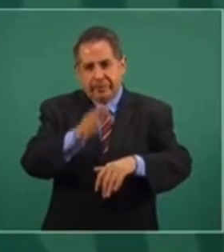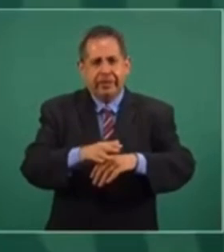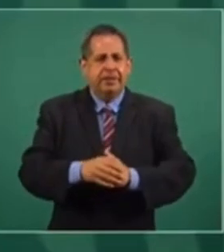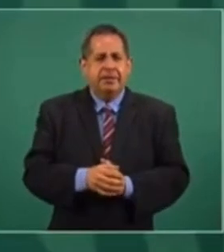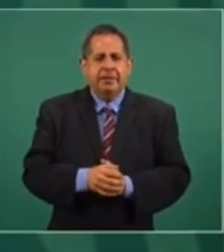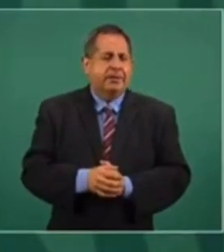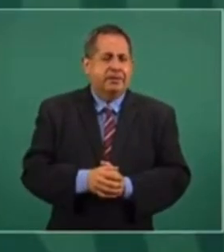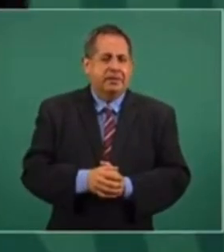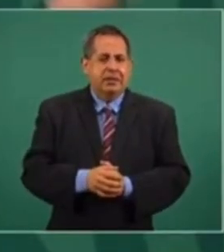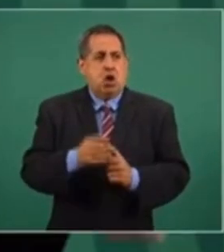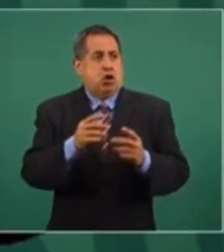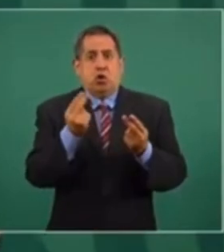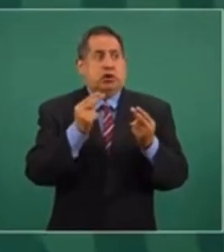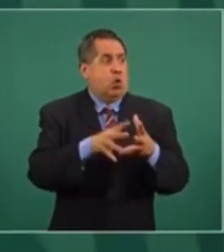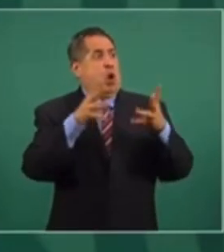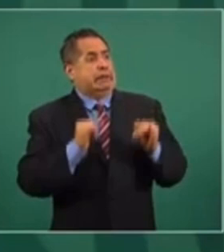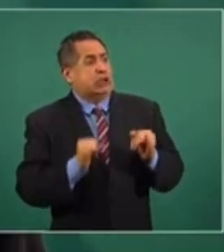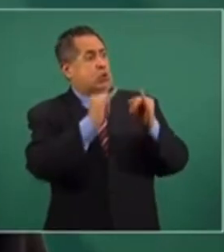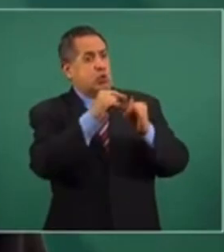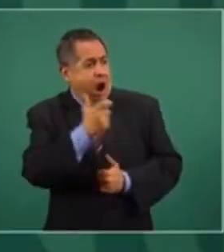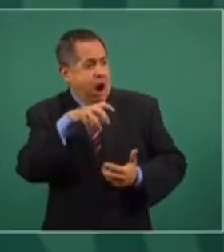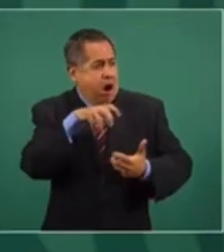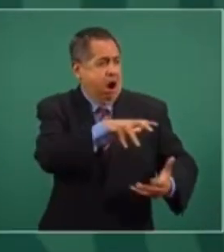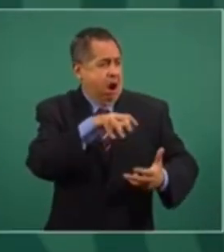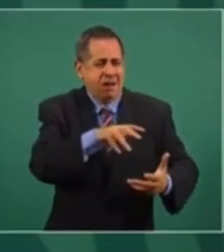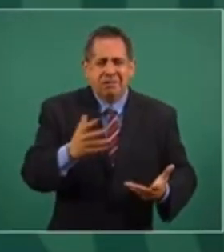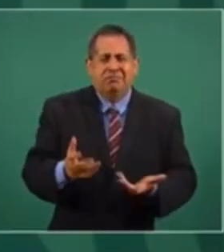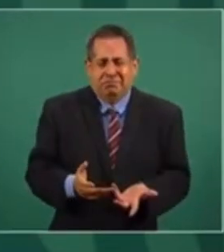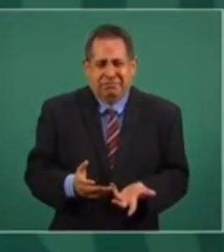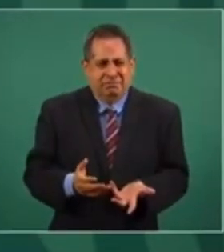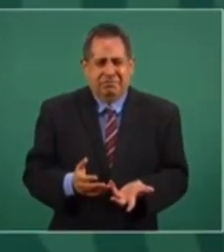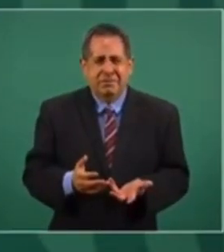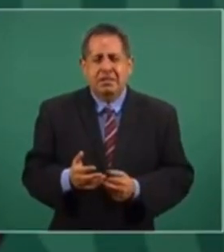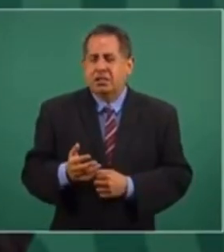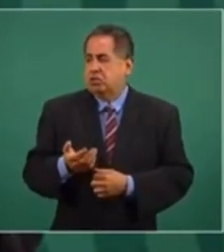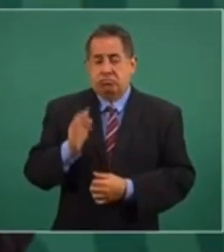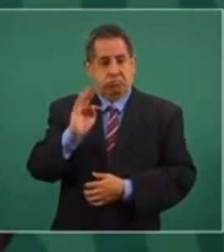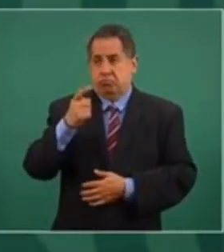decirlo, el que exista todo un aparato que cuesta tanto. Si nosotros